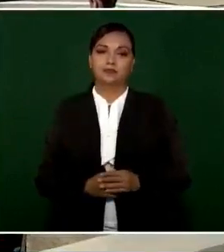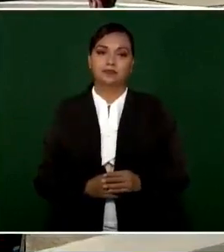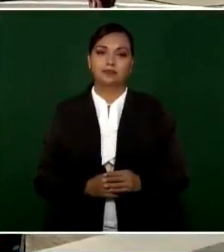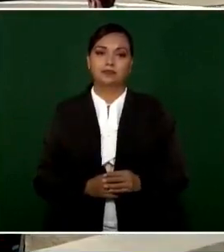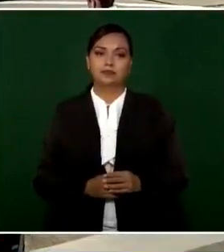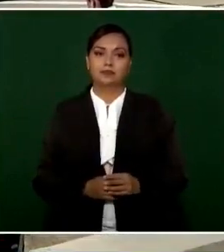Gracias.